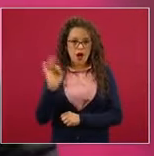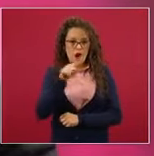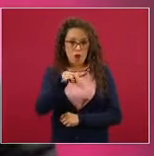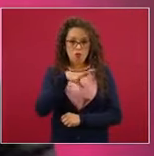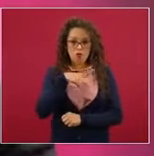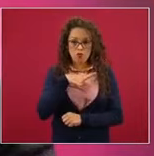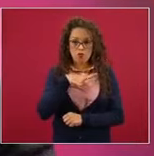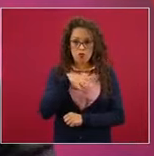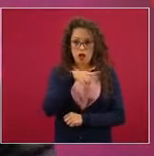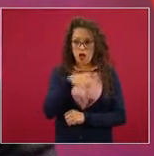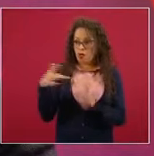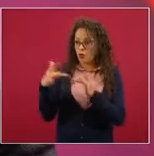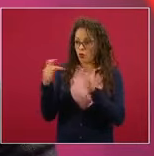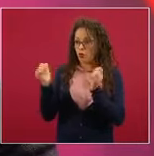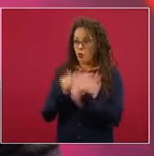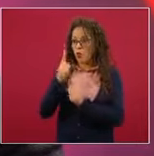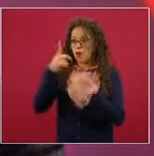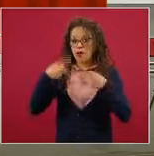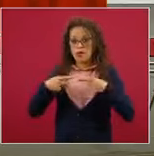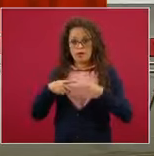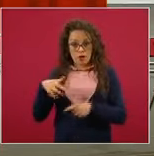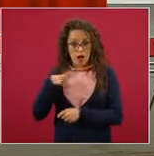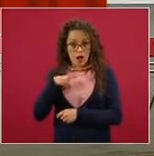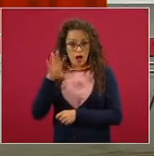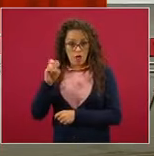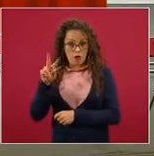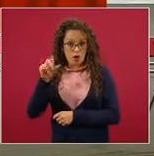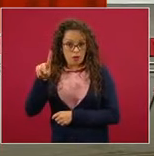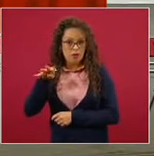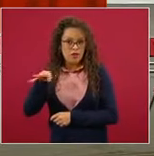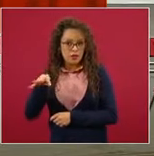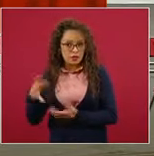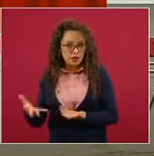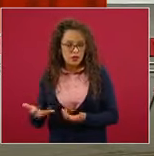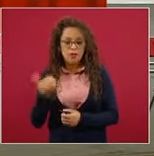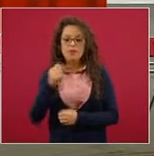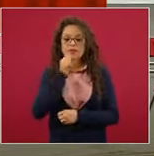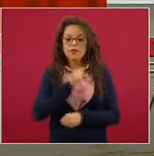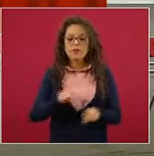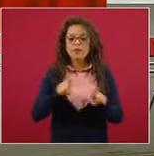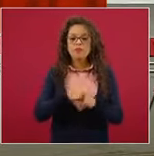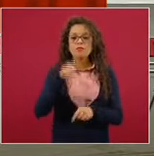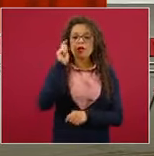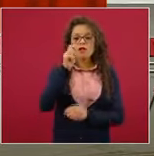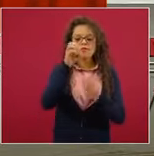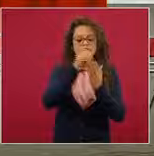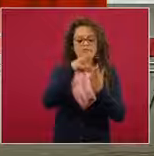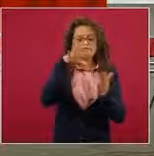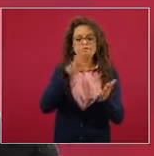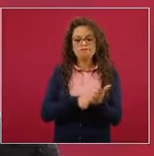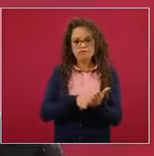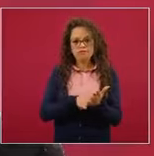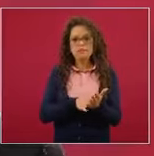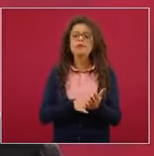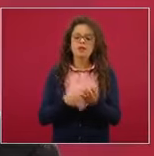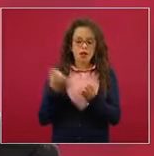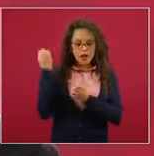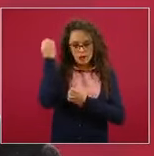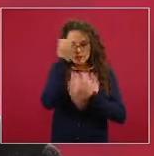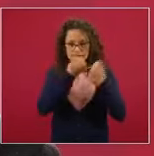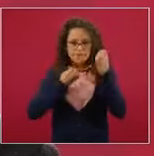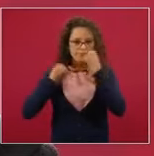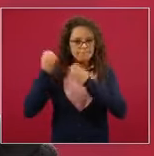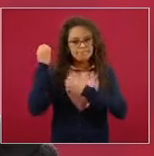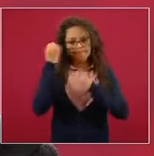alguien que tuviera COVID-19. Y también las dictaminaciones. Las dictaminaciones es un proceso de análisis que hacen